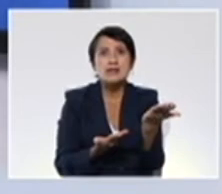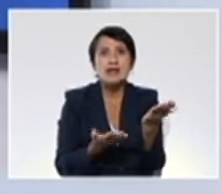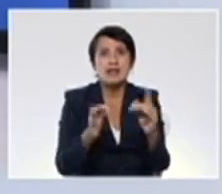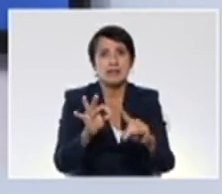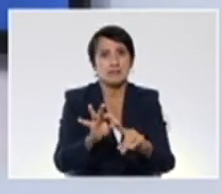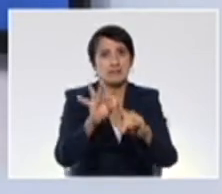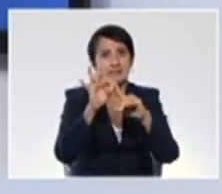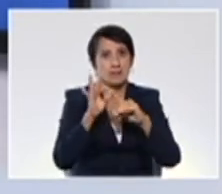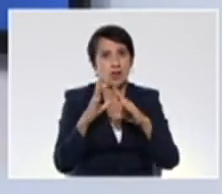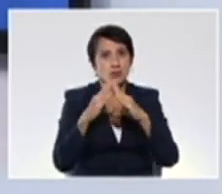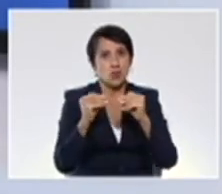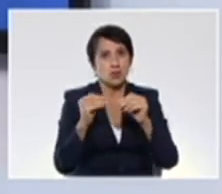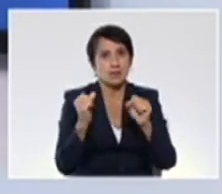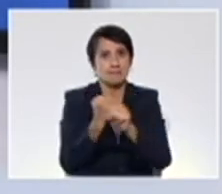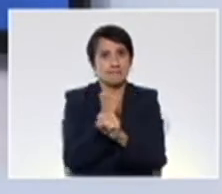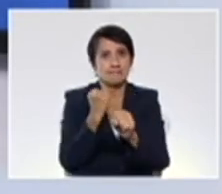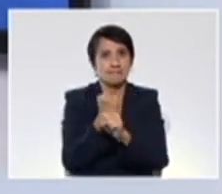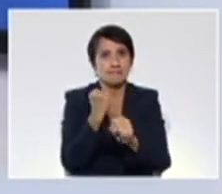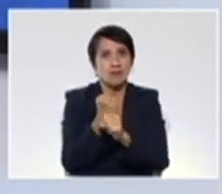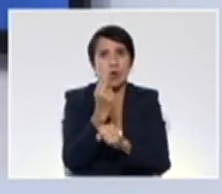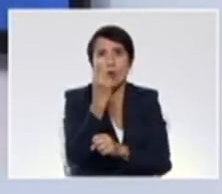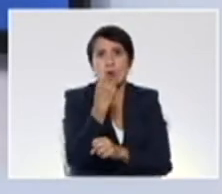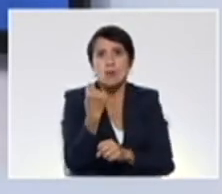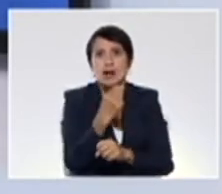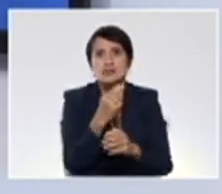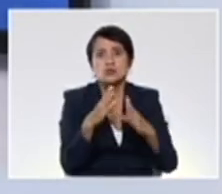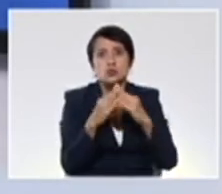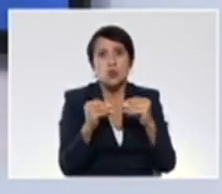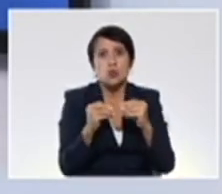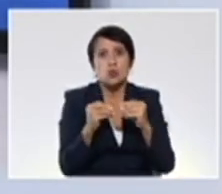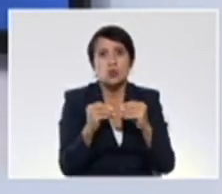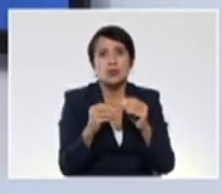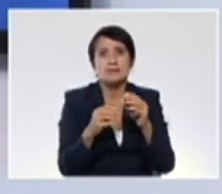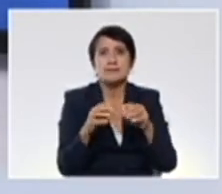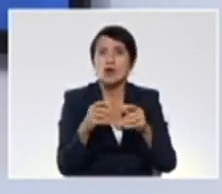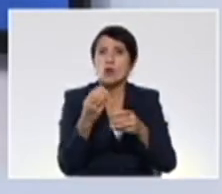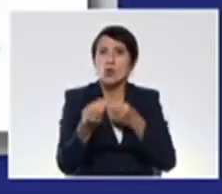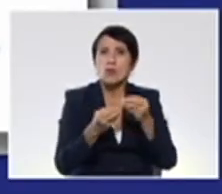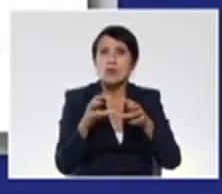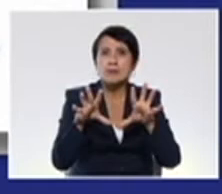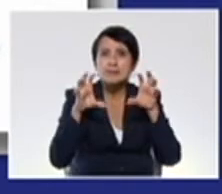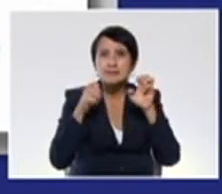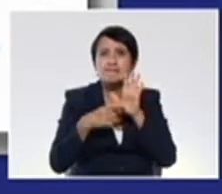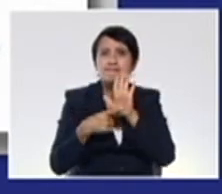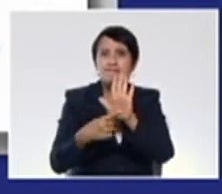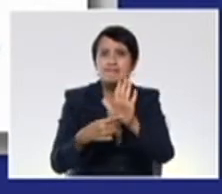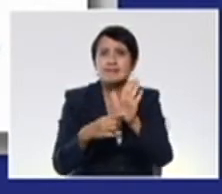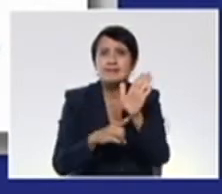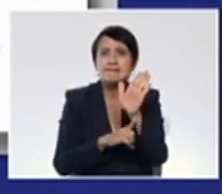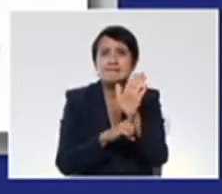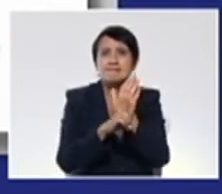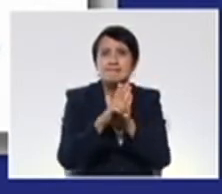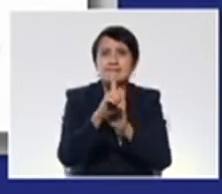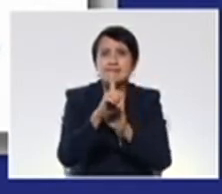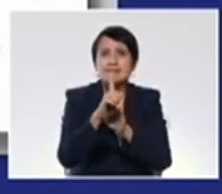especialidades ocupacionales, y es que definitivamente podemos desarrollar emprendimientos familiares, podemos desarrollar unidades de